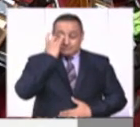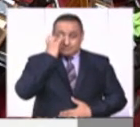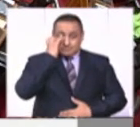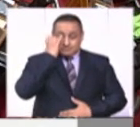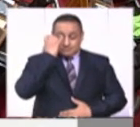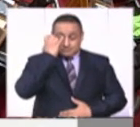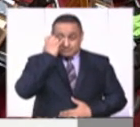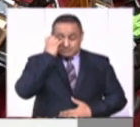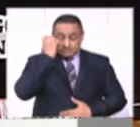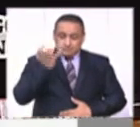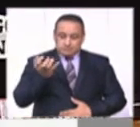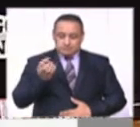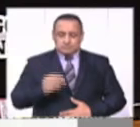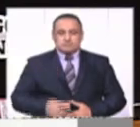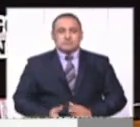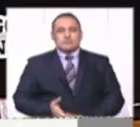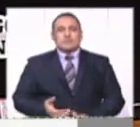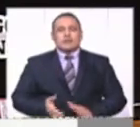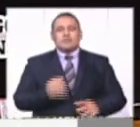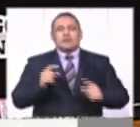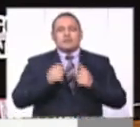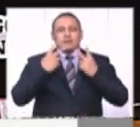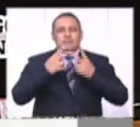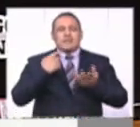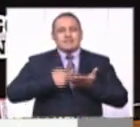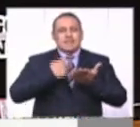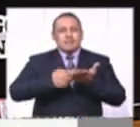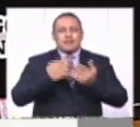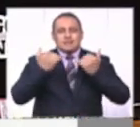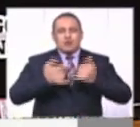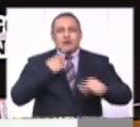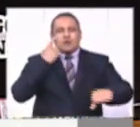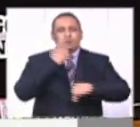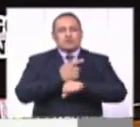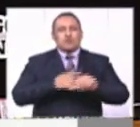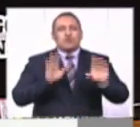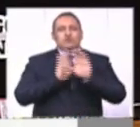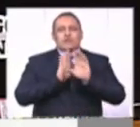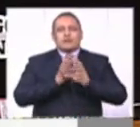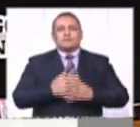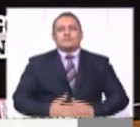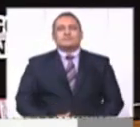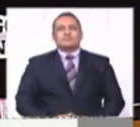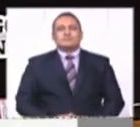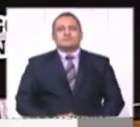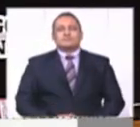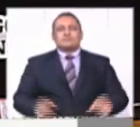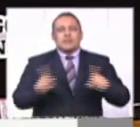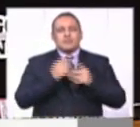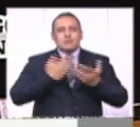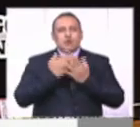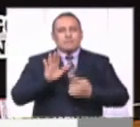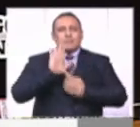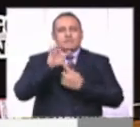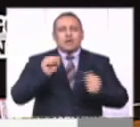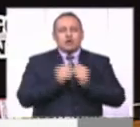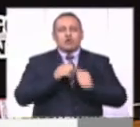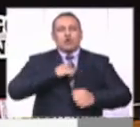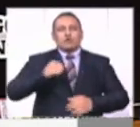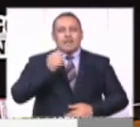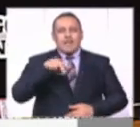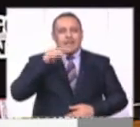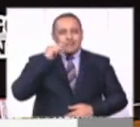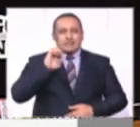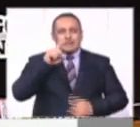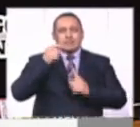ses señores congresistas en debate la acusación constitucional formulada contra el señor Aníbal